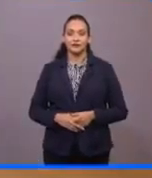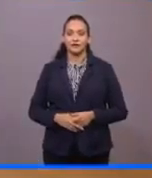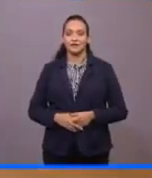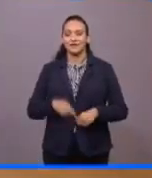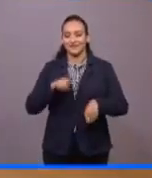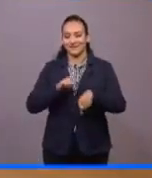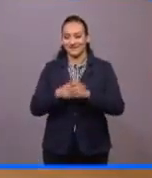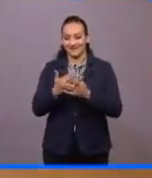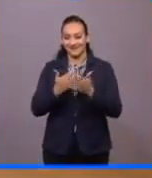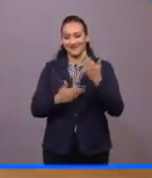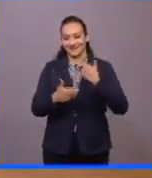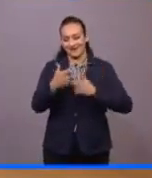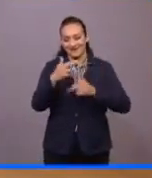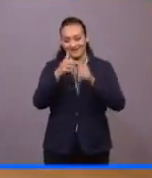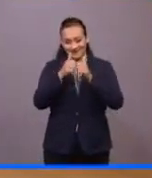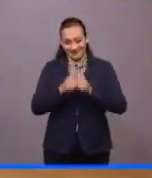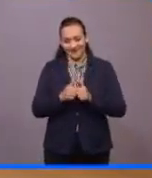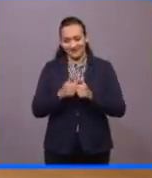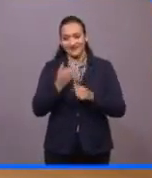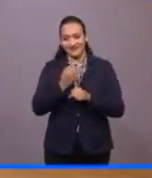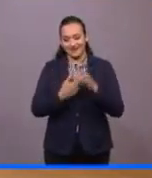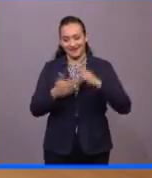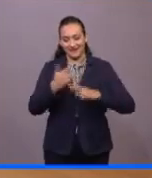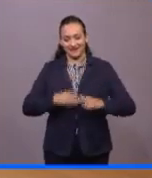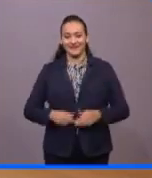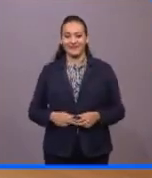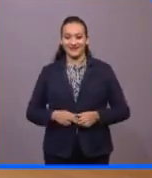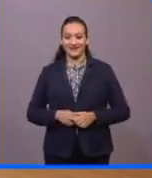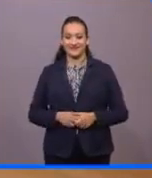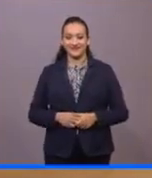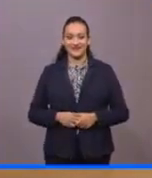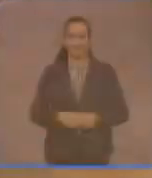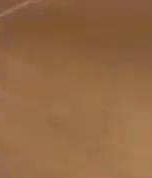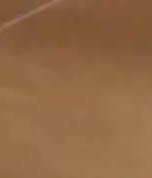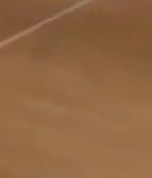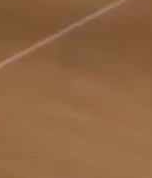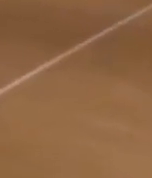Es momento de una pausa, no se vaya porque tenemos más noticias.